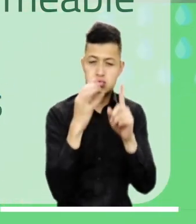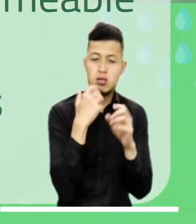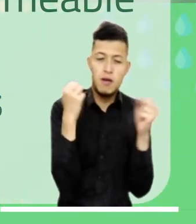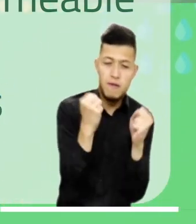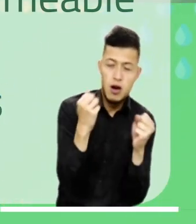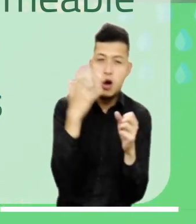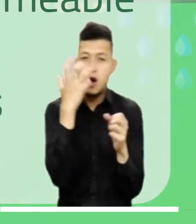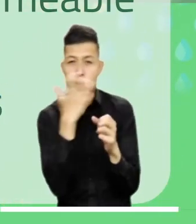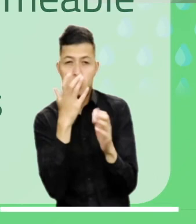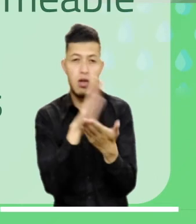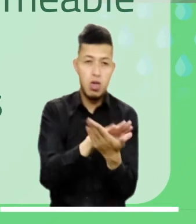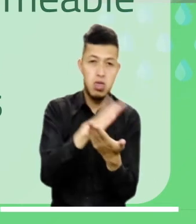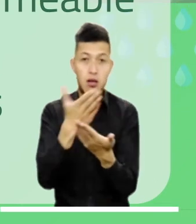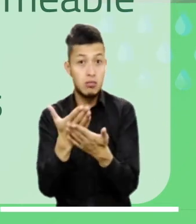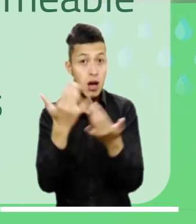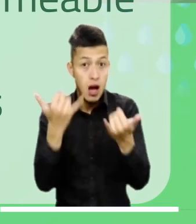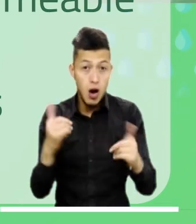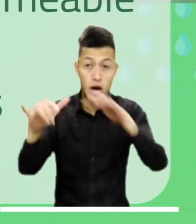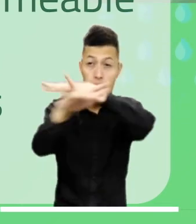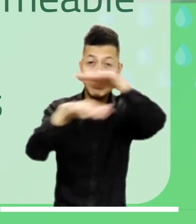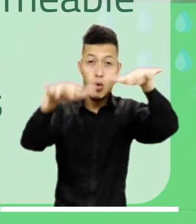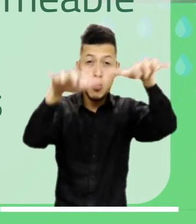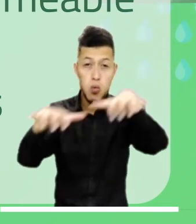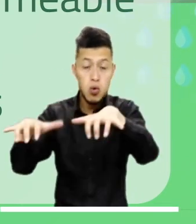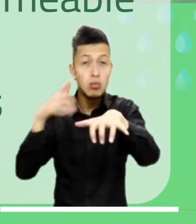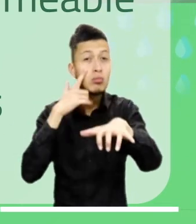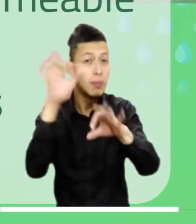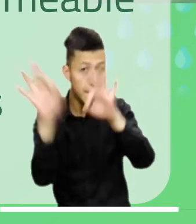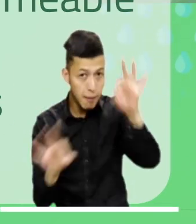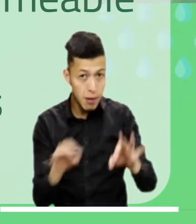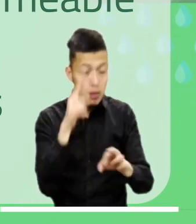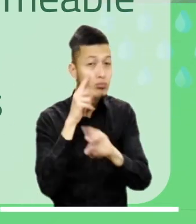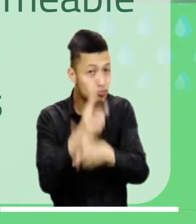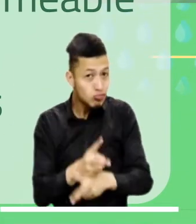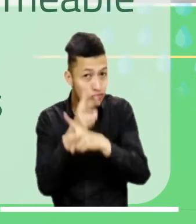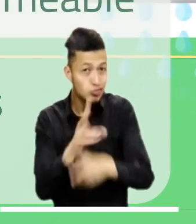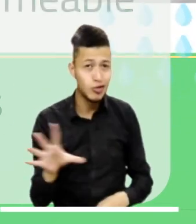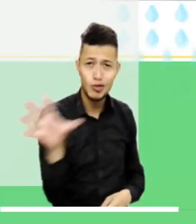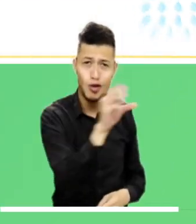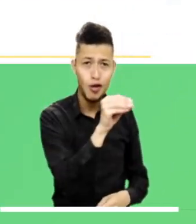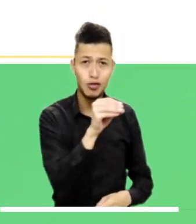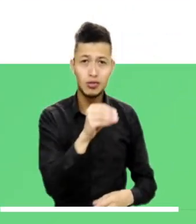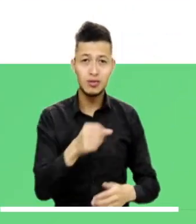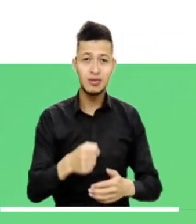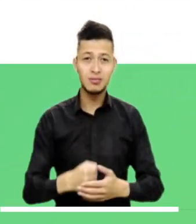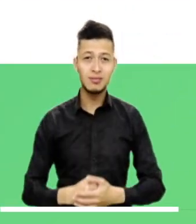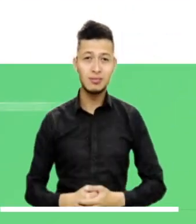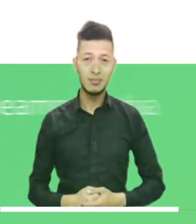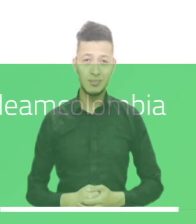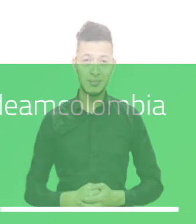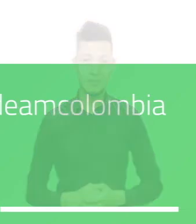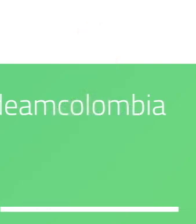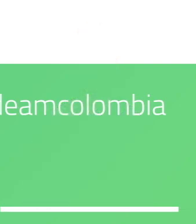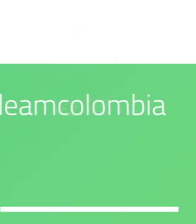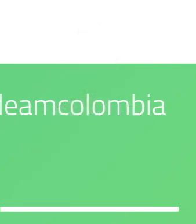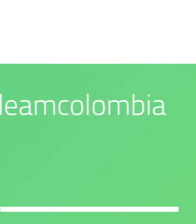a cambios súbitos de temperatura. En esta temporada de lluvias, todos debemos estar preparados.